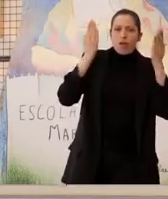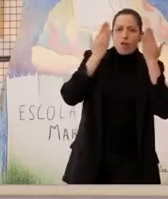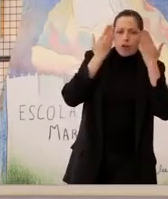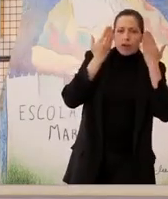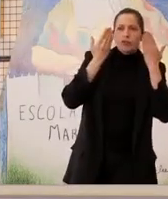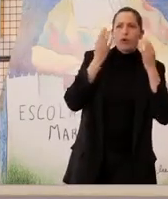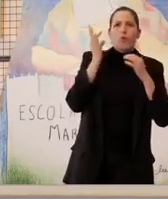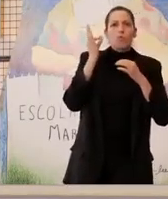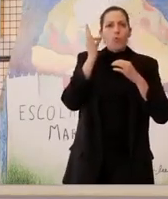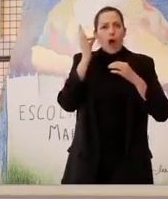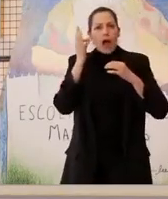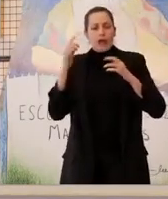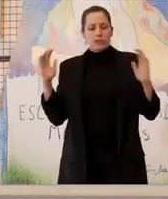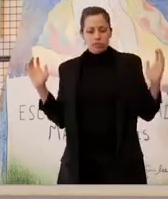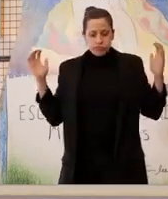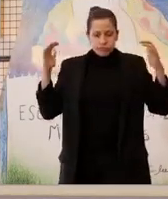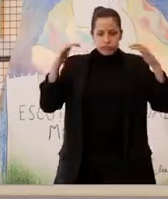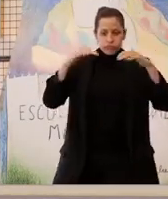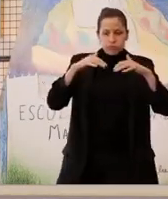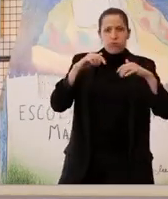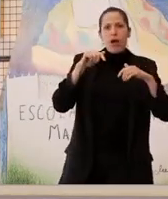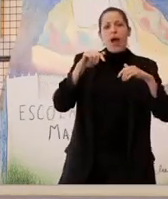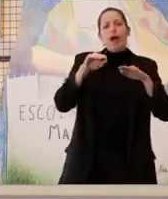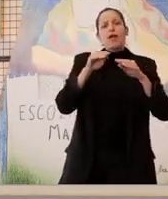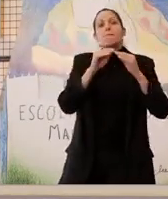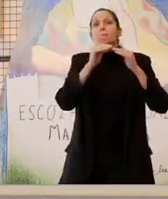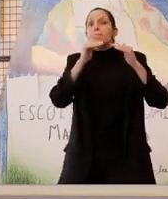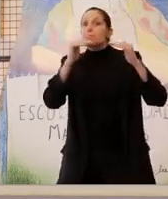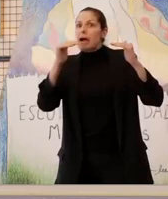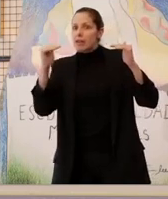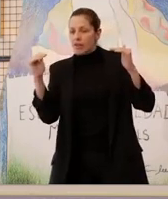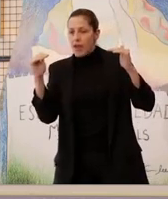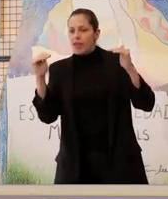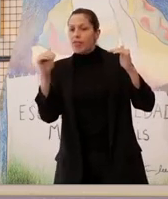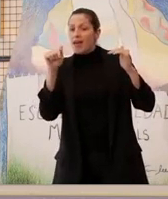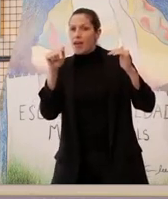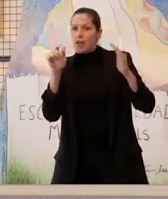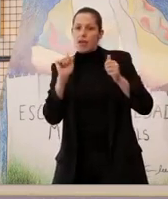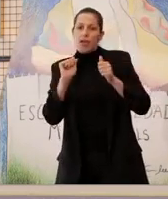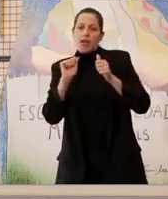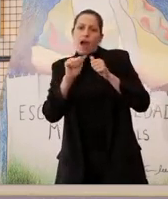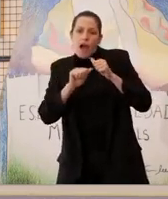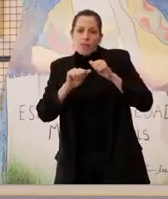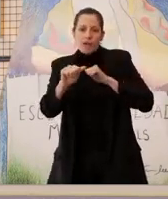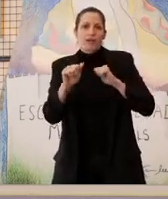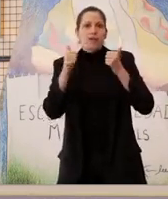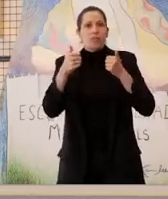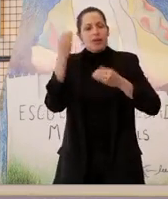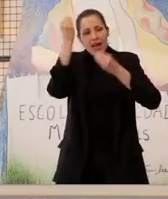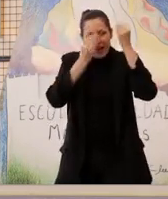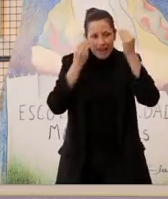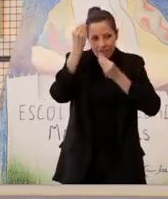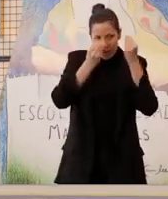y que lo que va a colocar encima de la mesa a la paridad se va a convertir en una reflexión y en una lucha política del